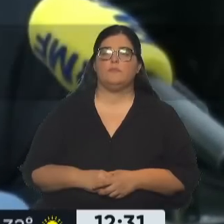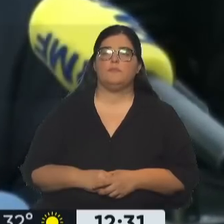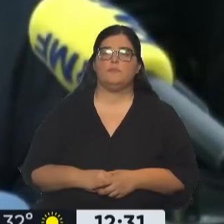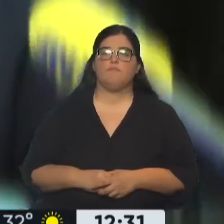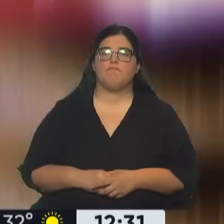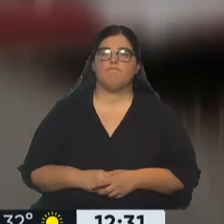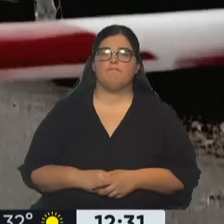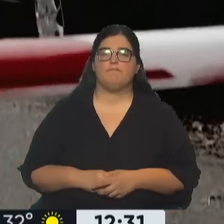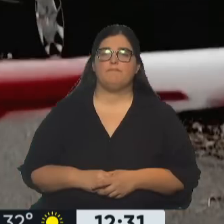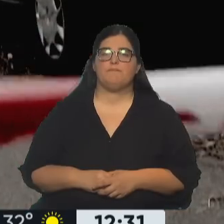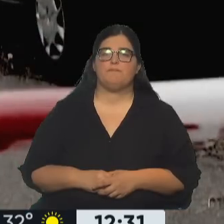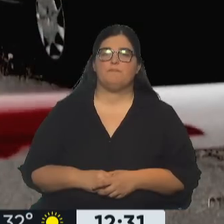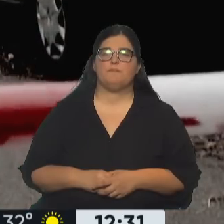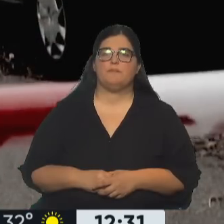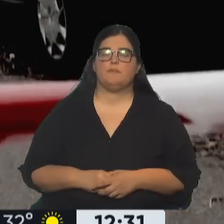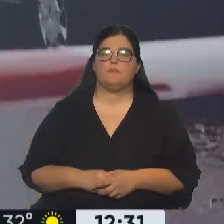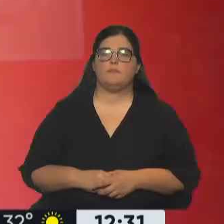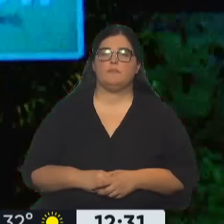niestety wypadku.